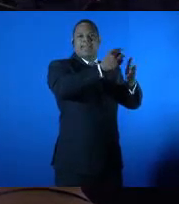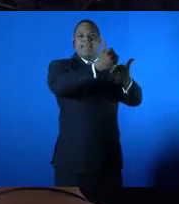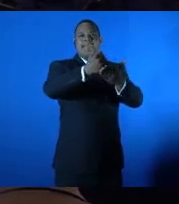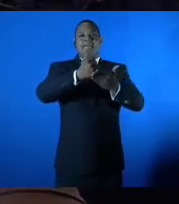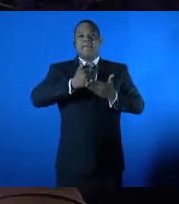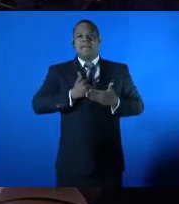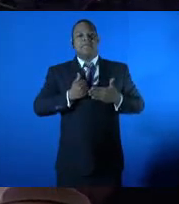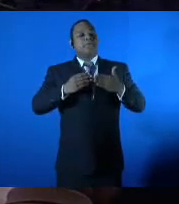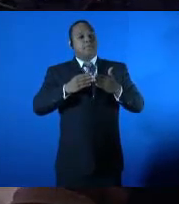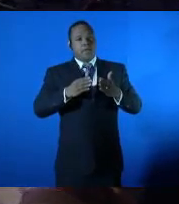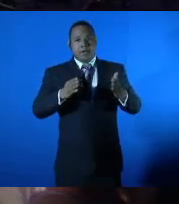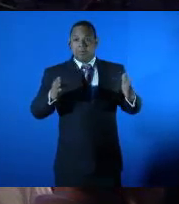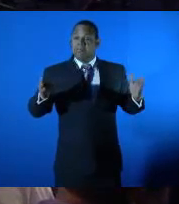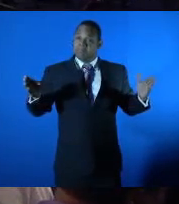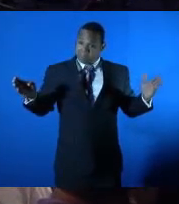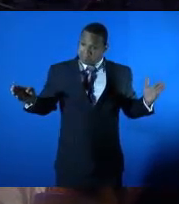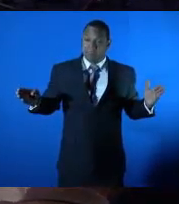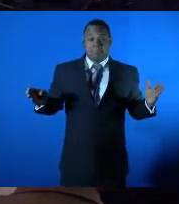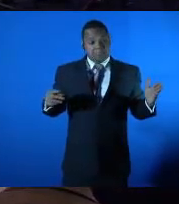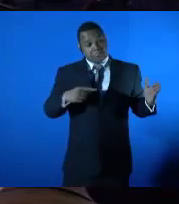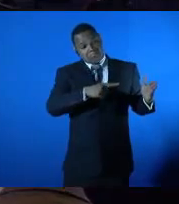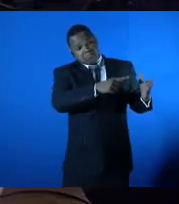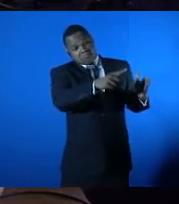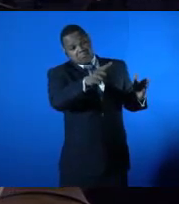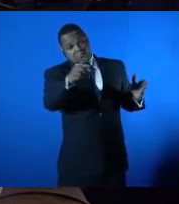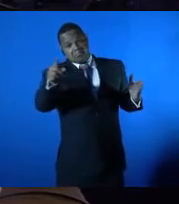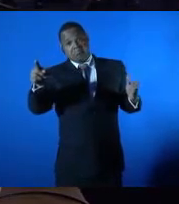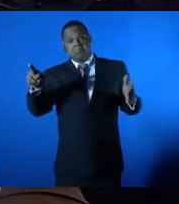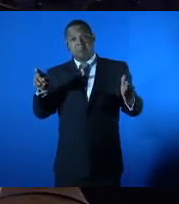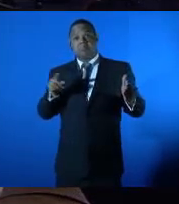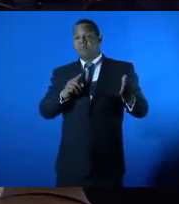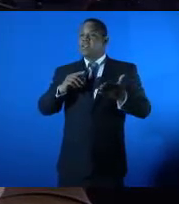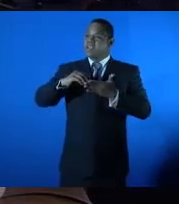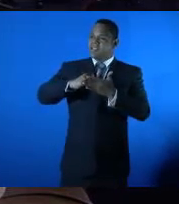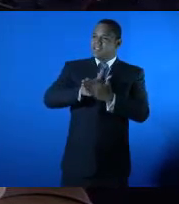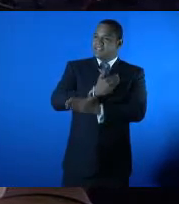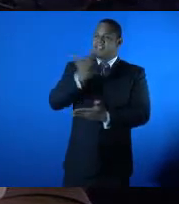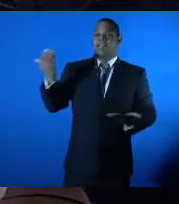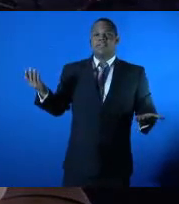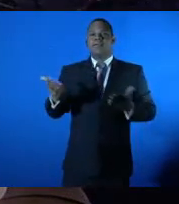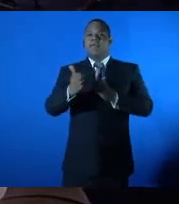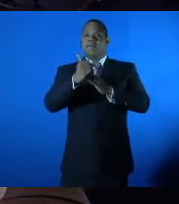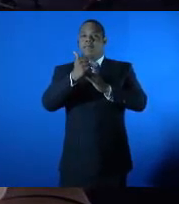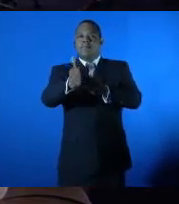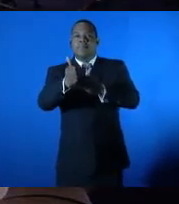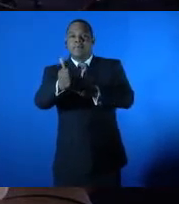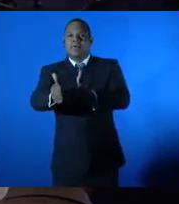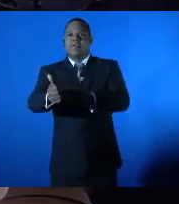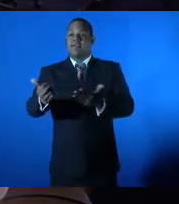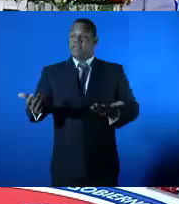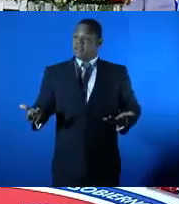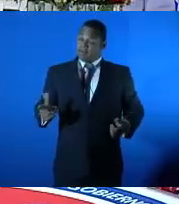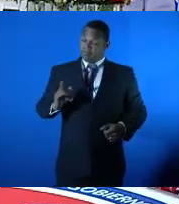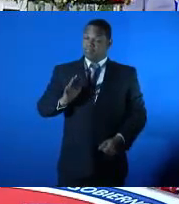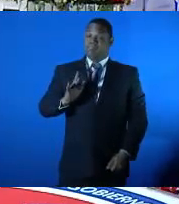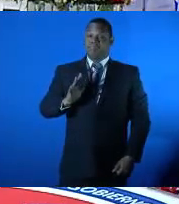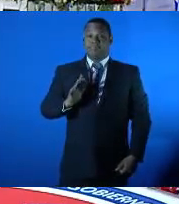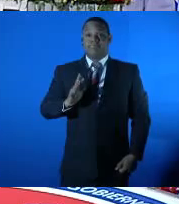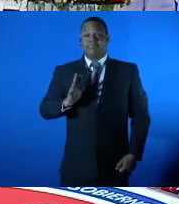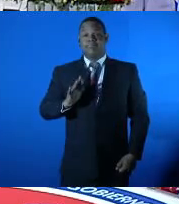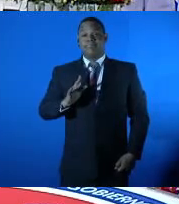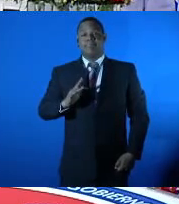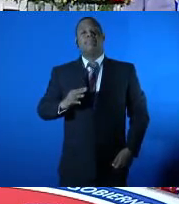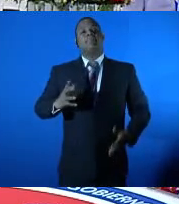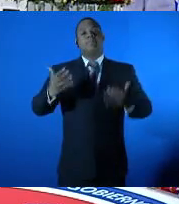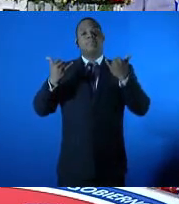que se realizaron y resultaron en la elección de nuevos líderes. Nos da placer darle